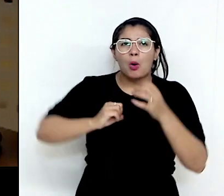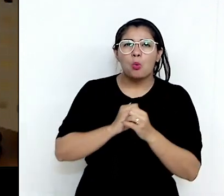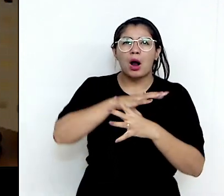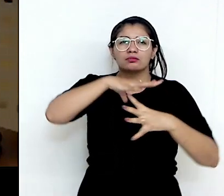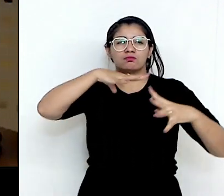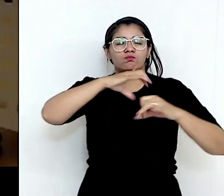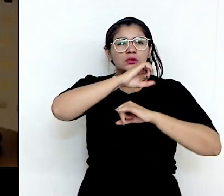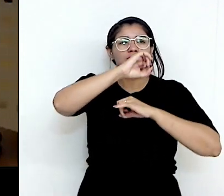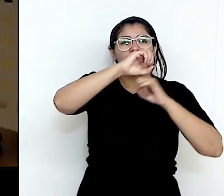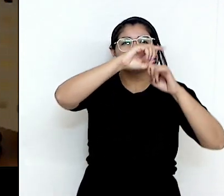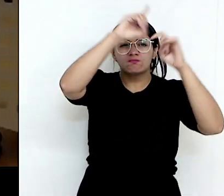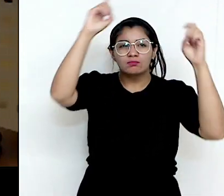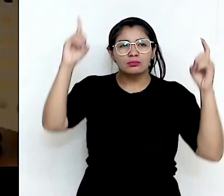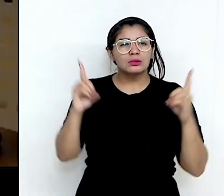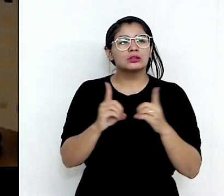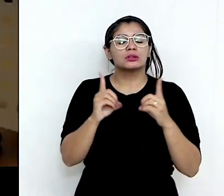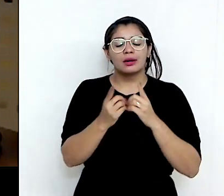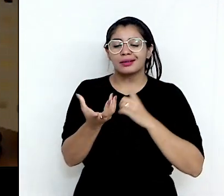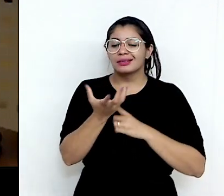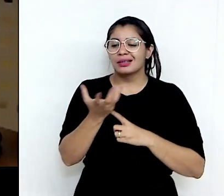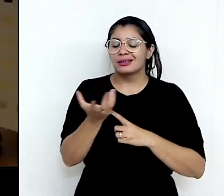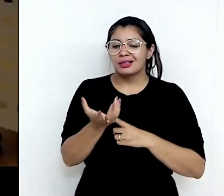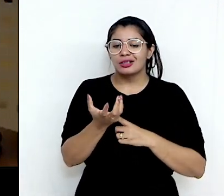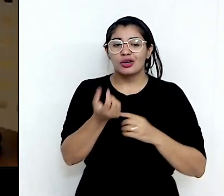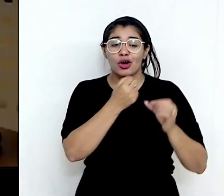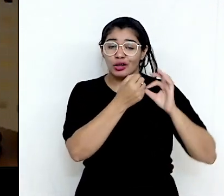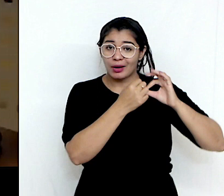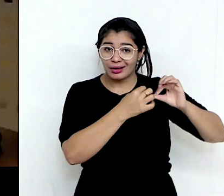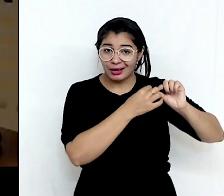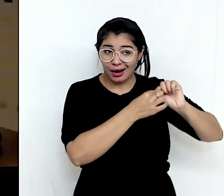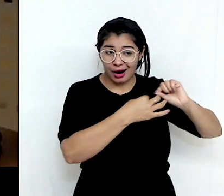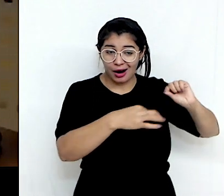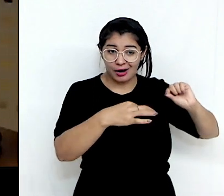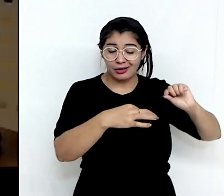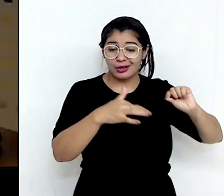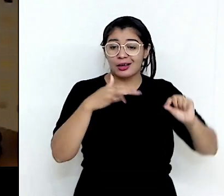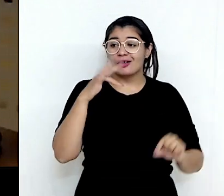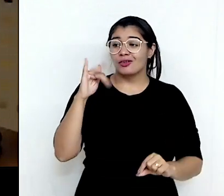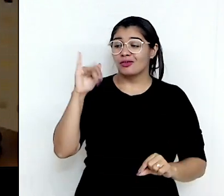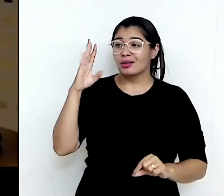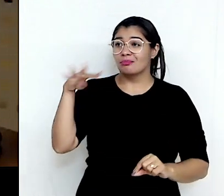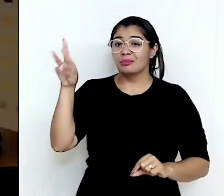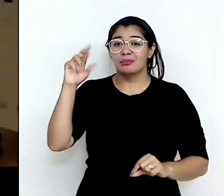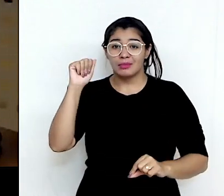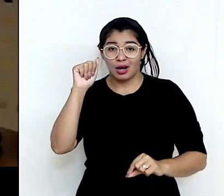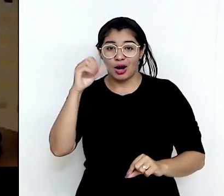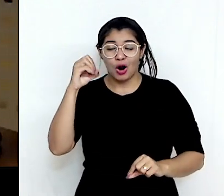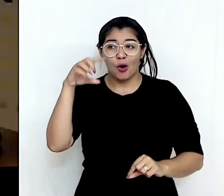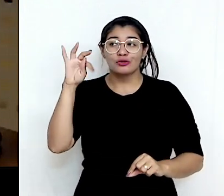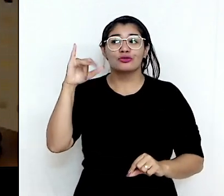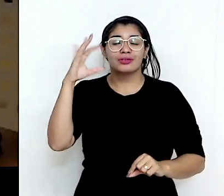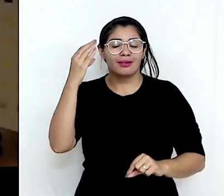el despliegue de proyectos como este cable transoceánico, la fibra óptica austral, la fibra óptica nacional, 18 nuevos